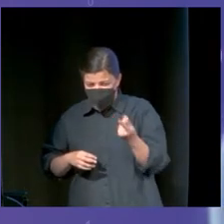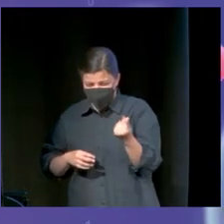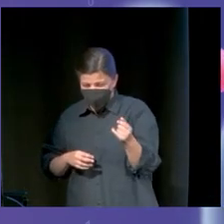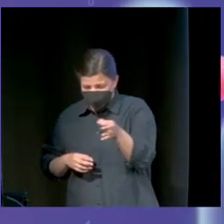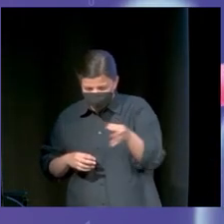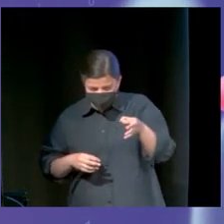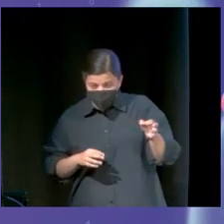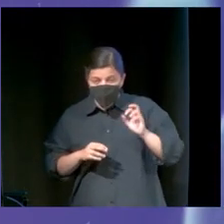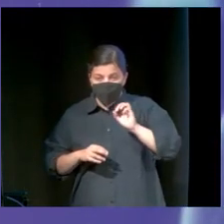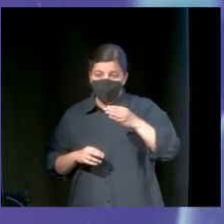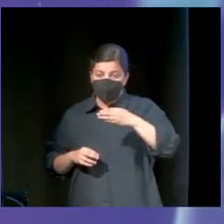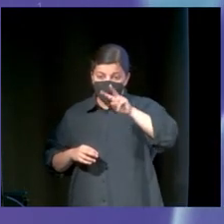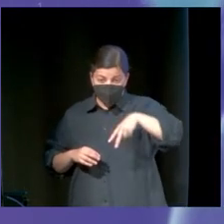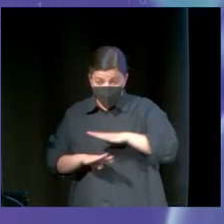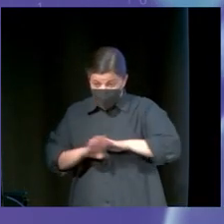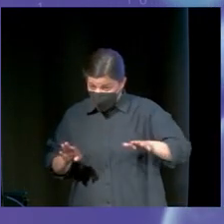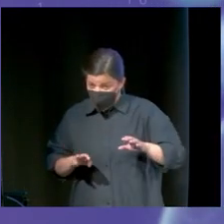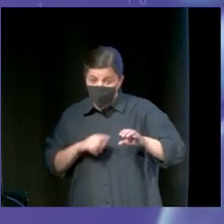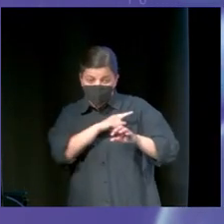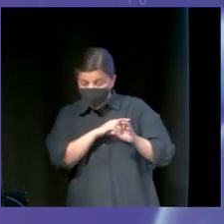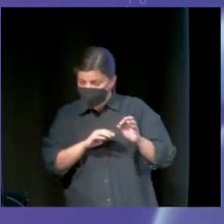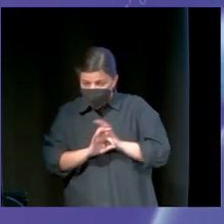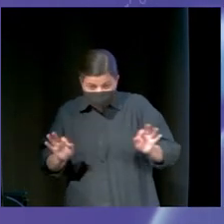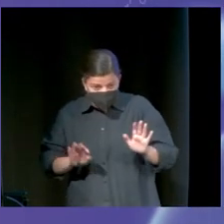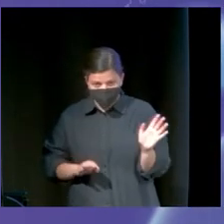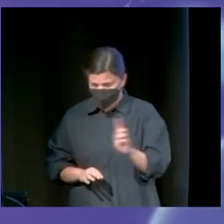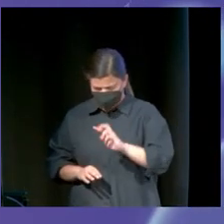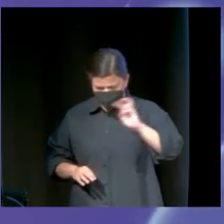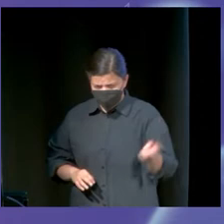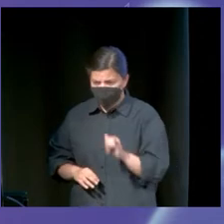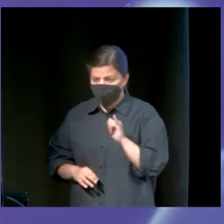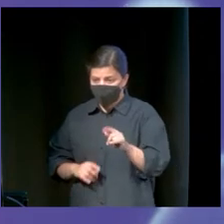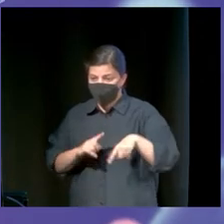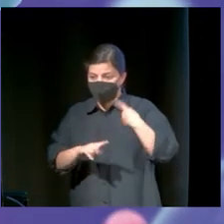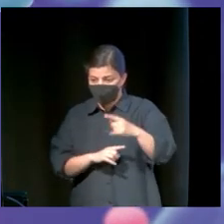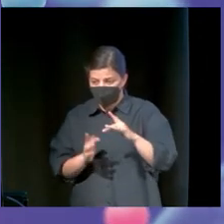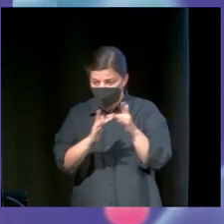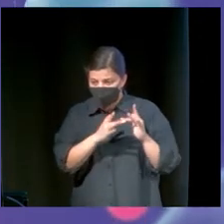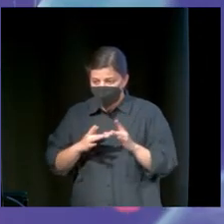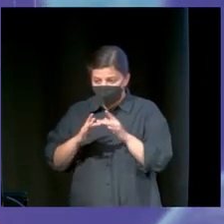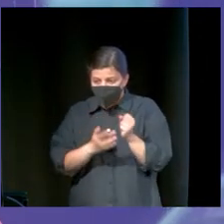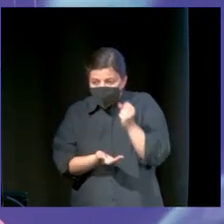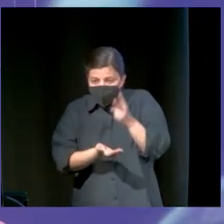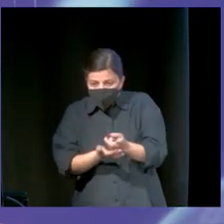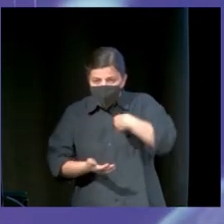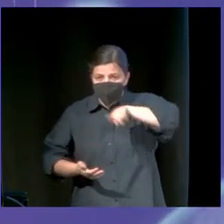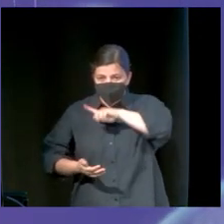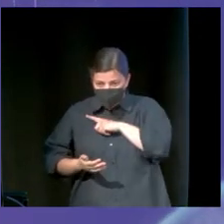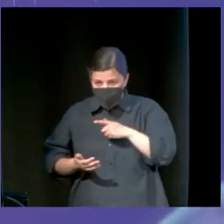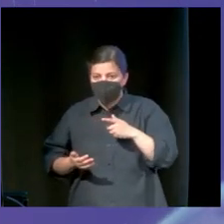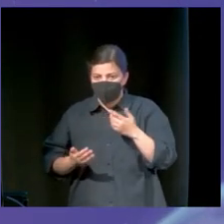existe bitcoin no sólo existe deathers y luego está interoperabilidad el reto al que realmente nos estamos